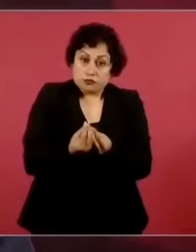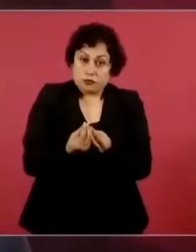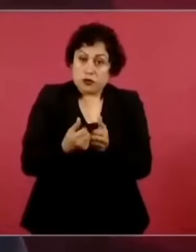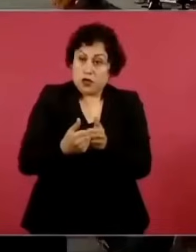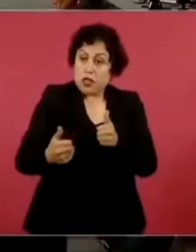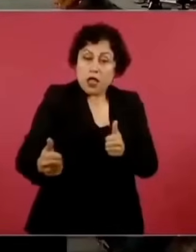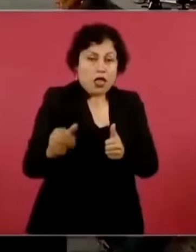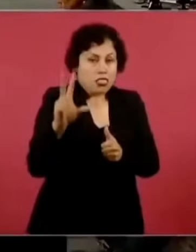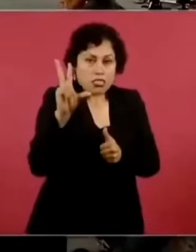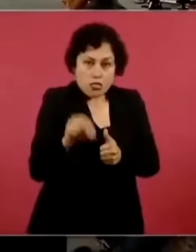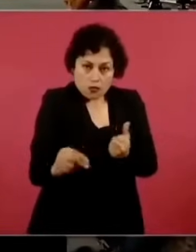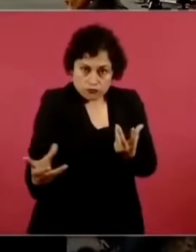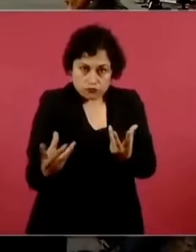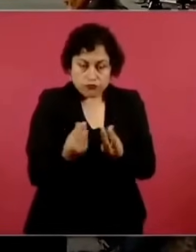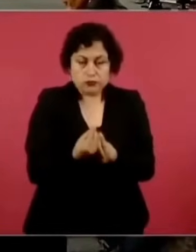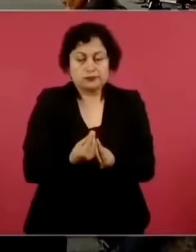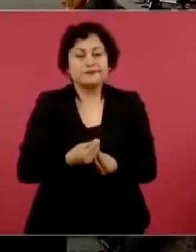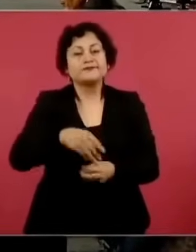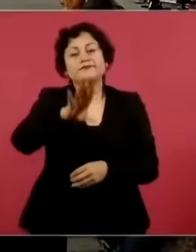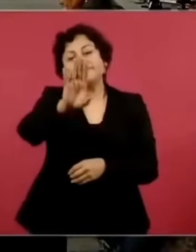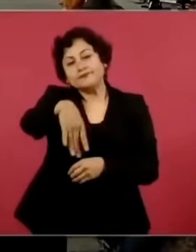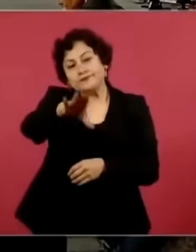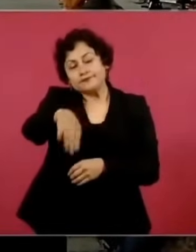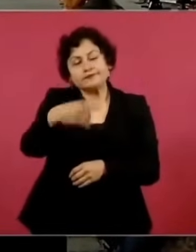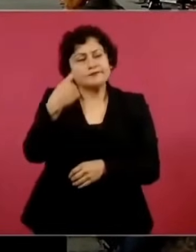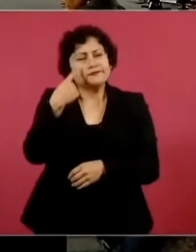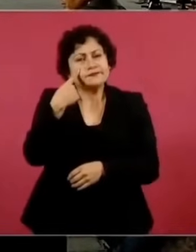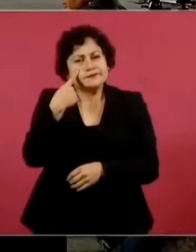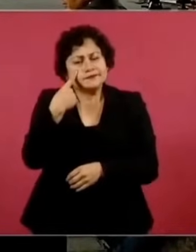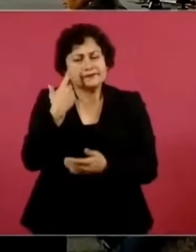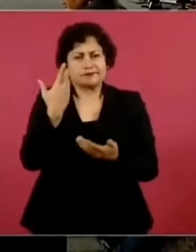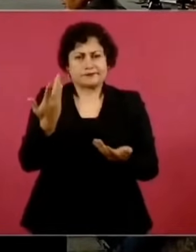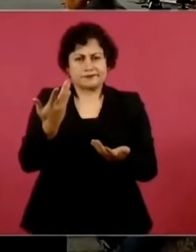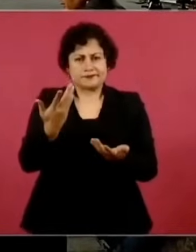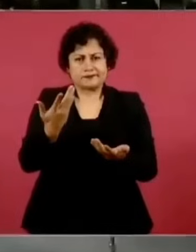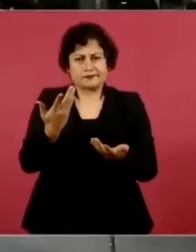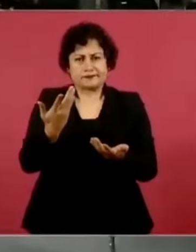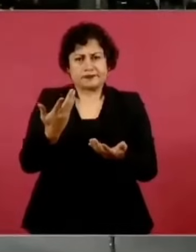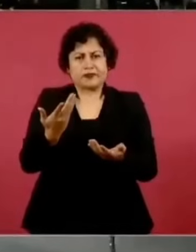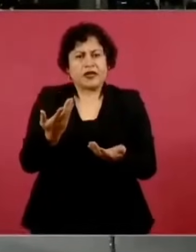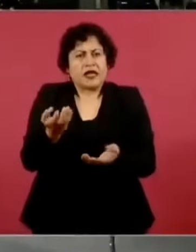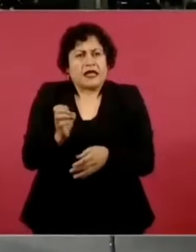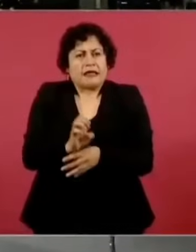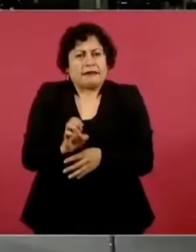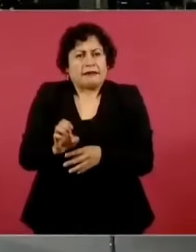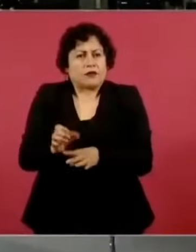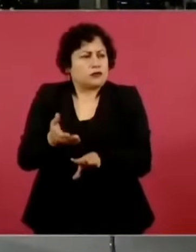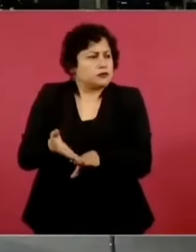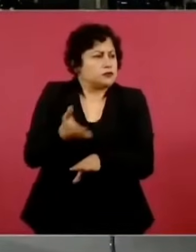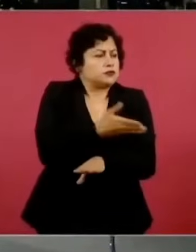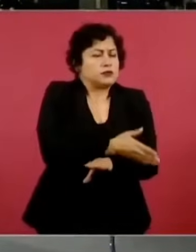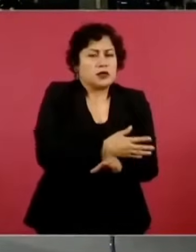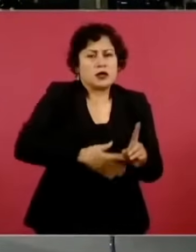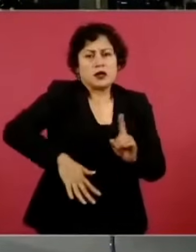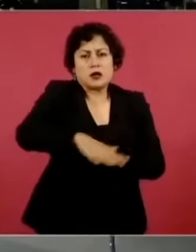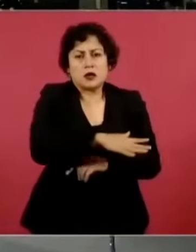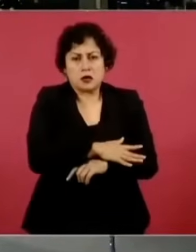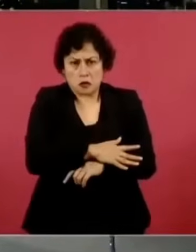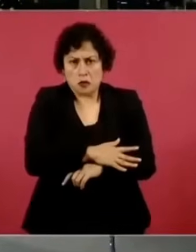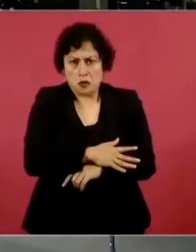Entonces, señor presidente, este pueblo tan organizado, ¿por qué no defendió adecuadamente en el año